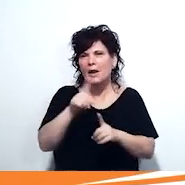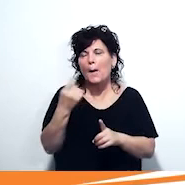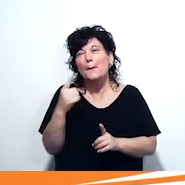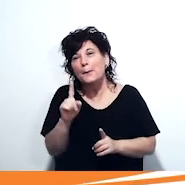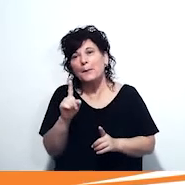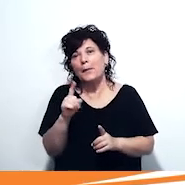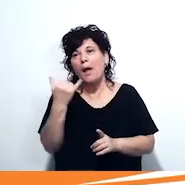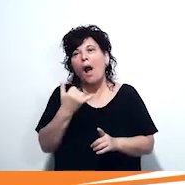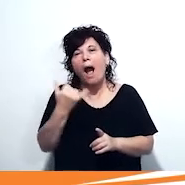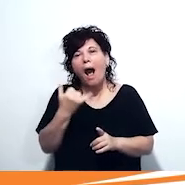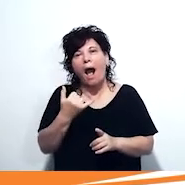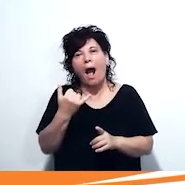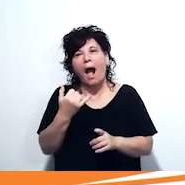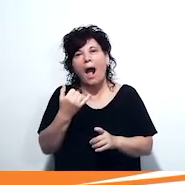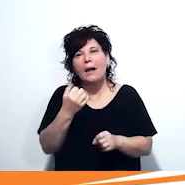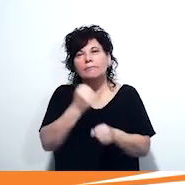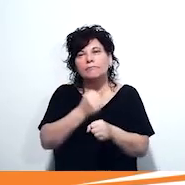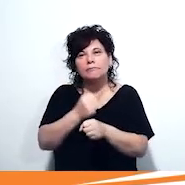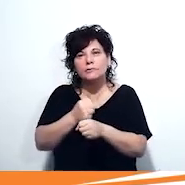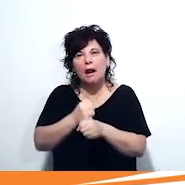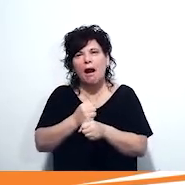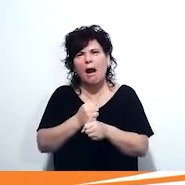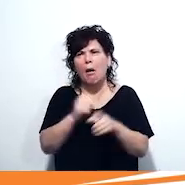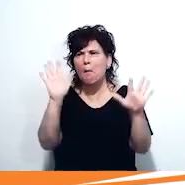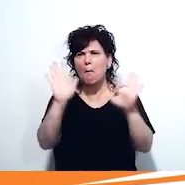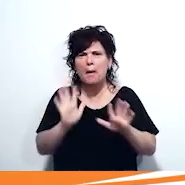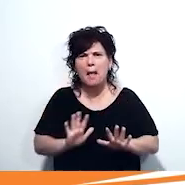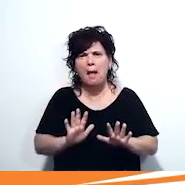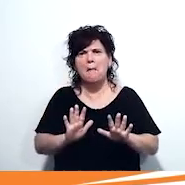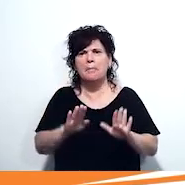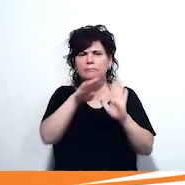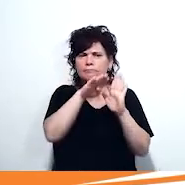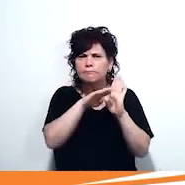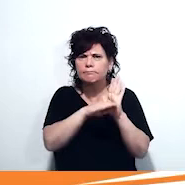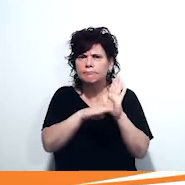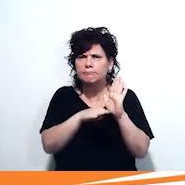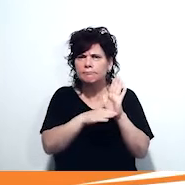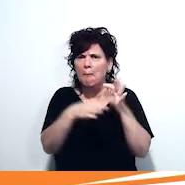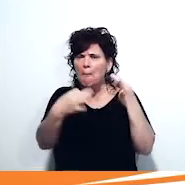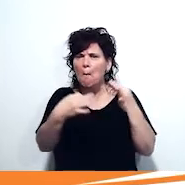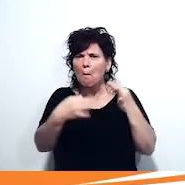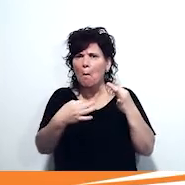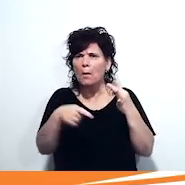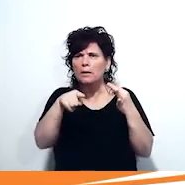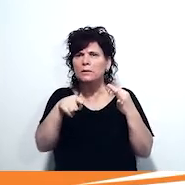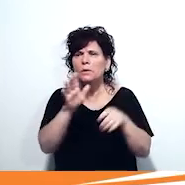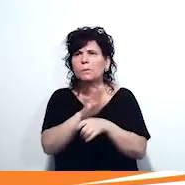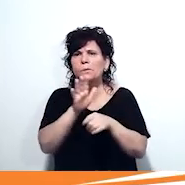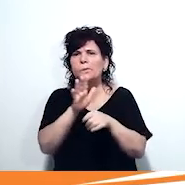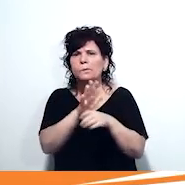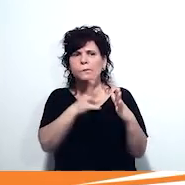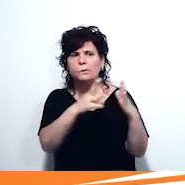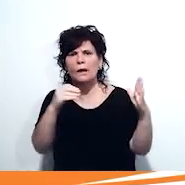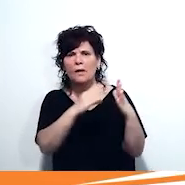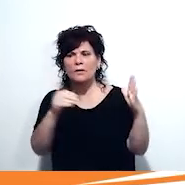gran cantidad de comisiones de trabajo que elaboran documentos sumamente interesantes que después son referencia para que los países